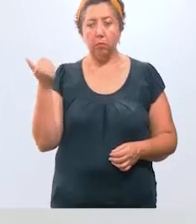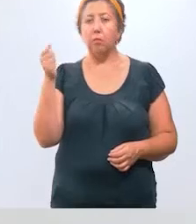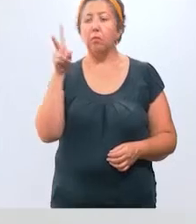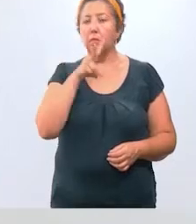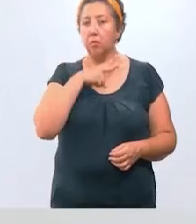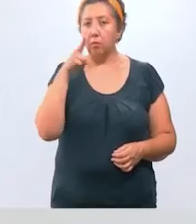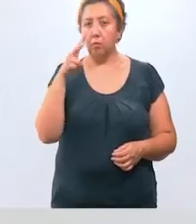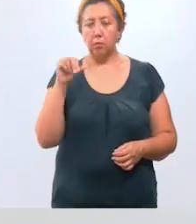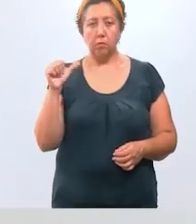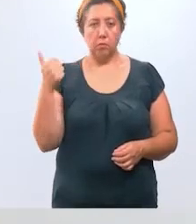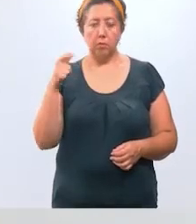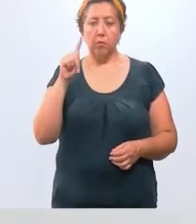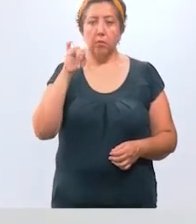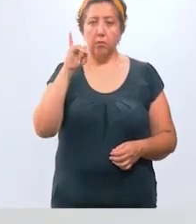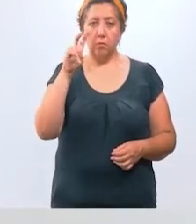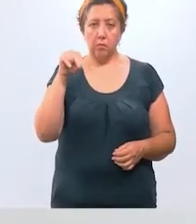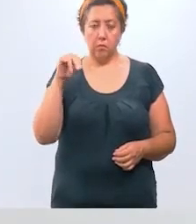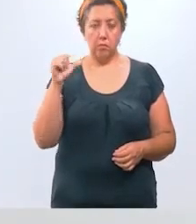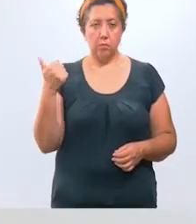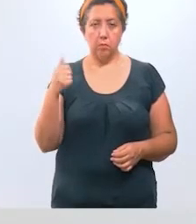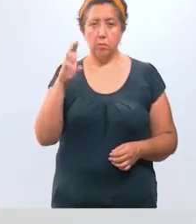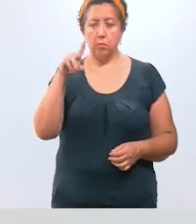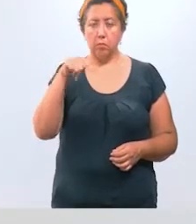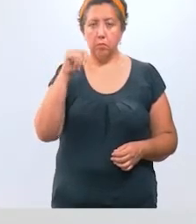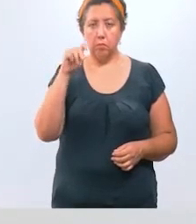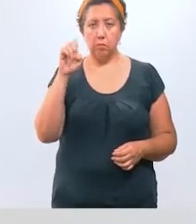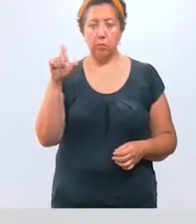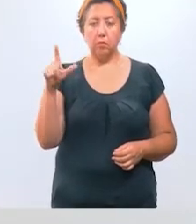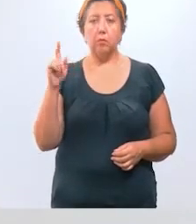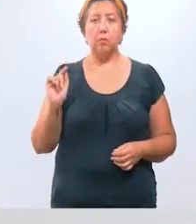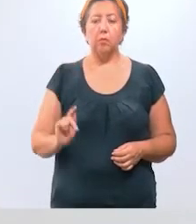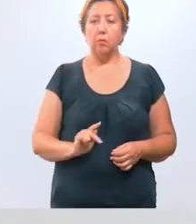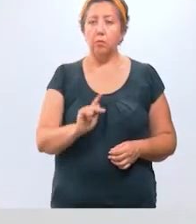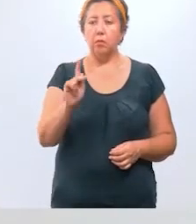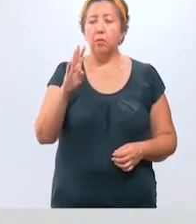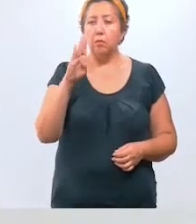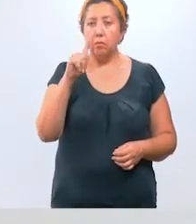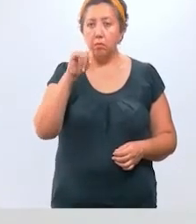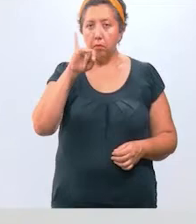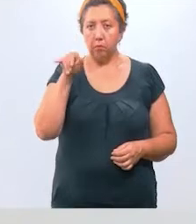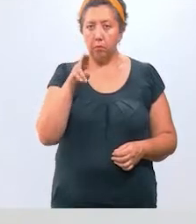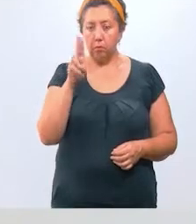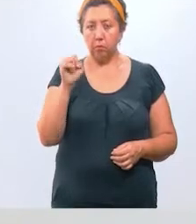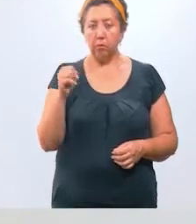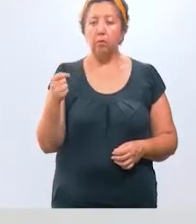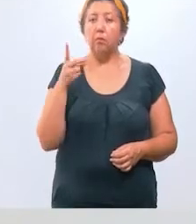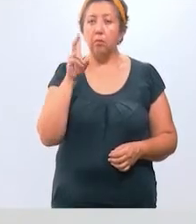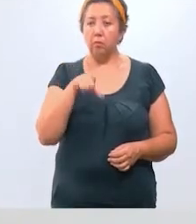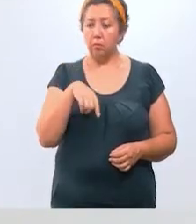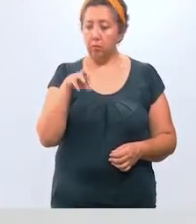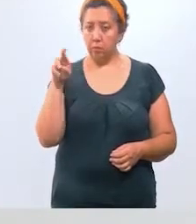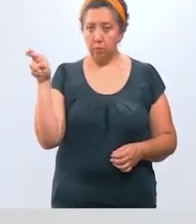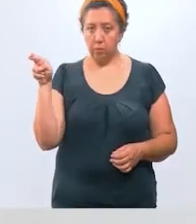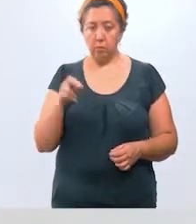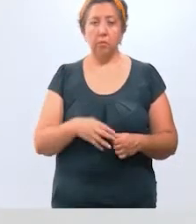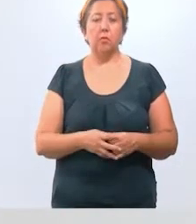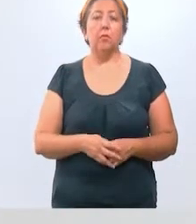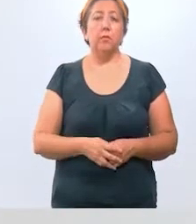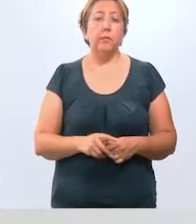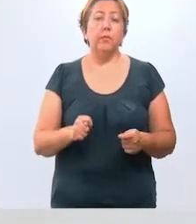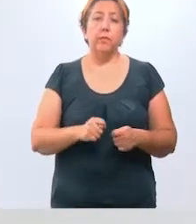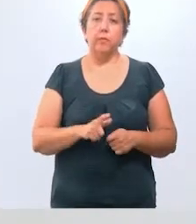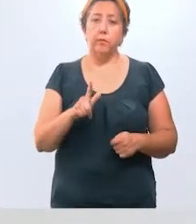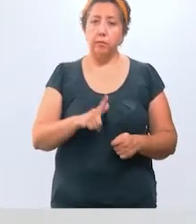Valladolid, 1 en Tinum, 1 en Motul y 1 en el municipio de Benito Juárez en el vecino estado de Quintana Roo.